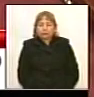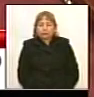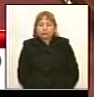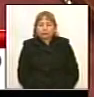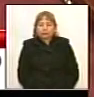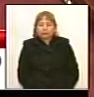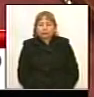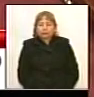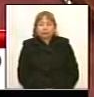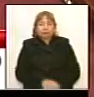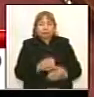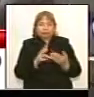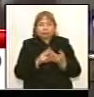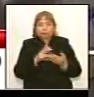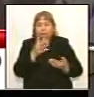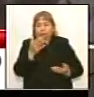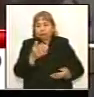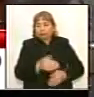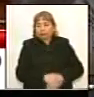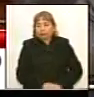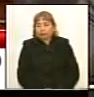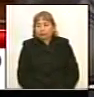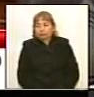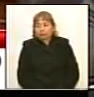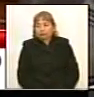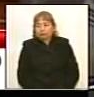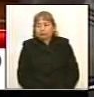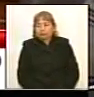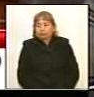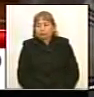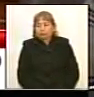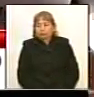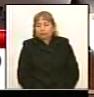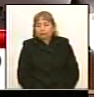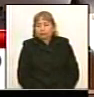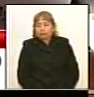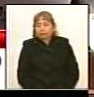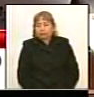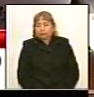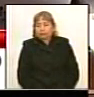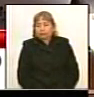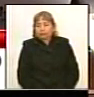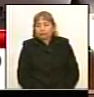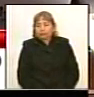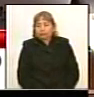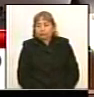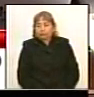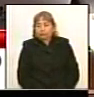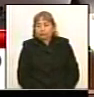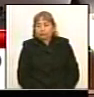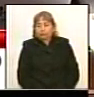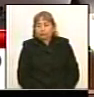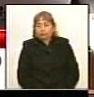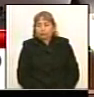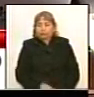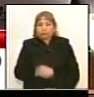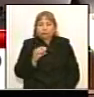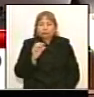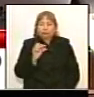Una interrupción a los dos minutos. Tiene las interrupciones la congresista